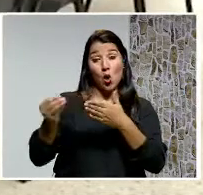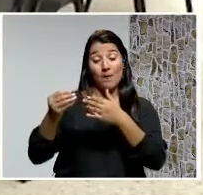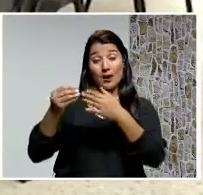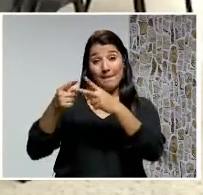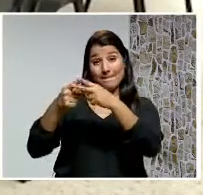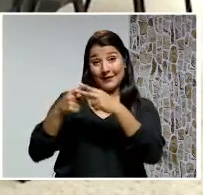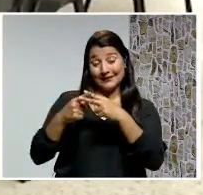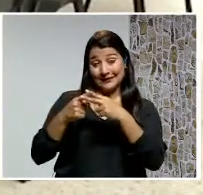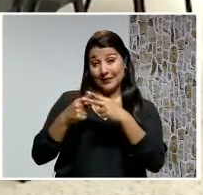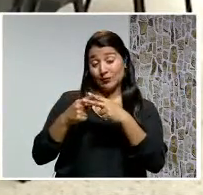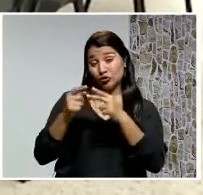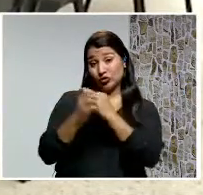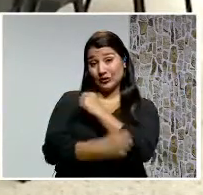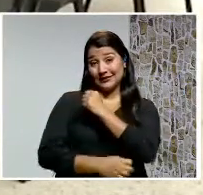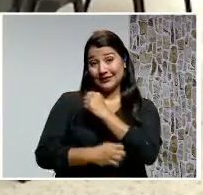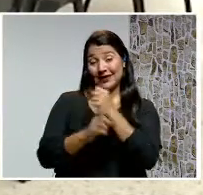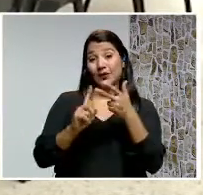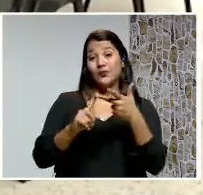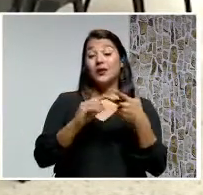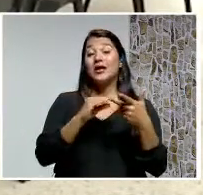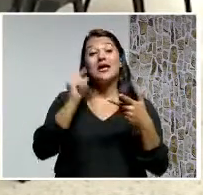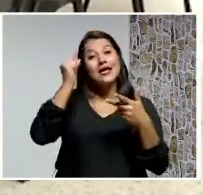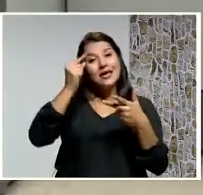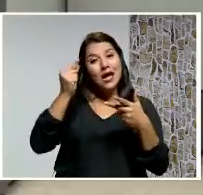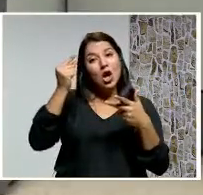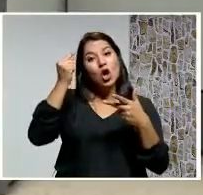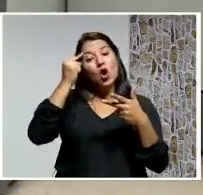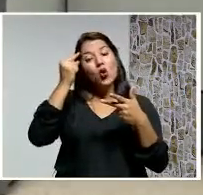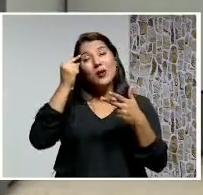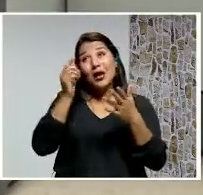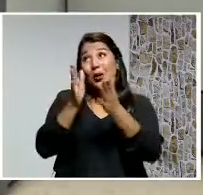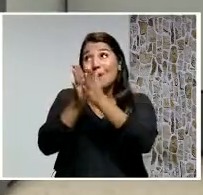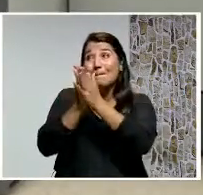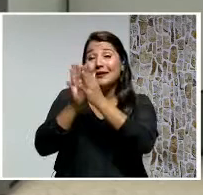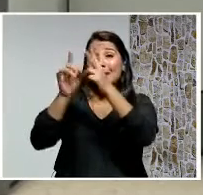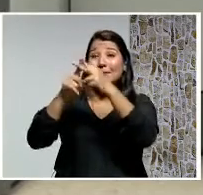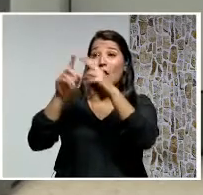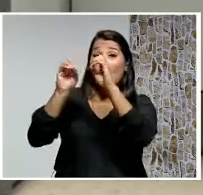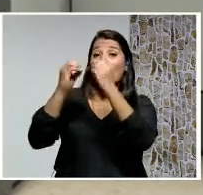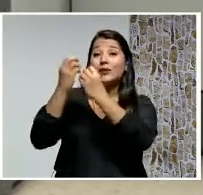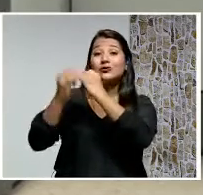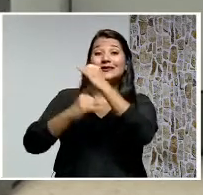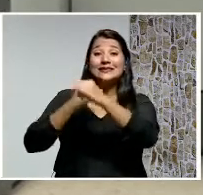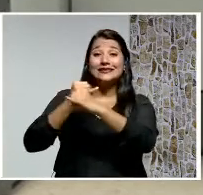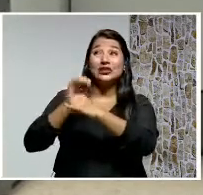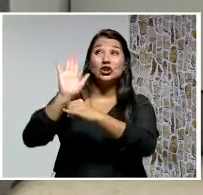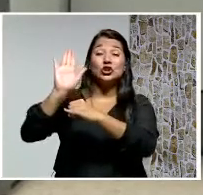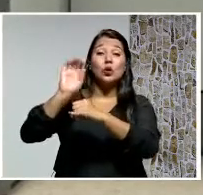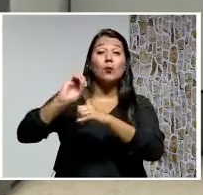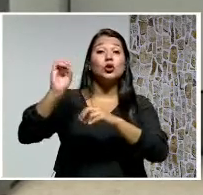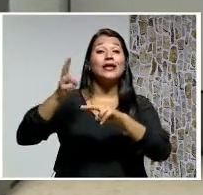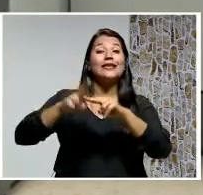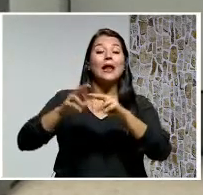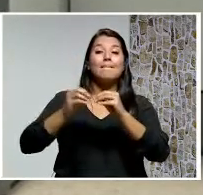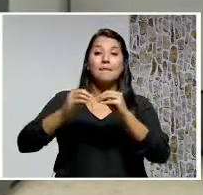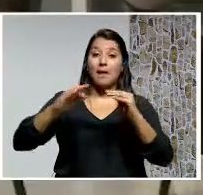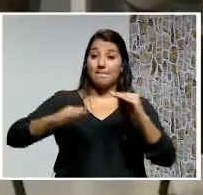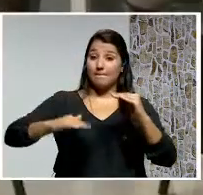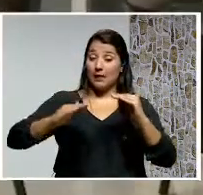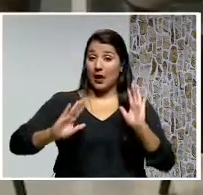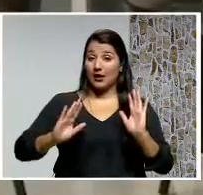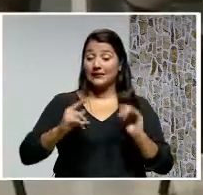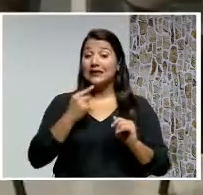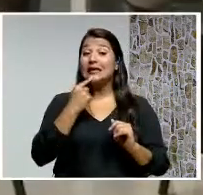el gobierno se endeuda con préstamos a organismos internacionales cuyas tasas de interés son más bajas, según